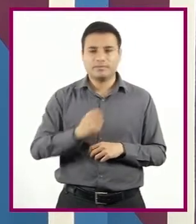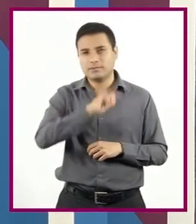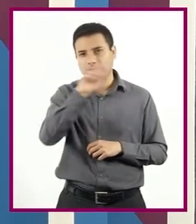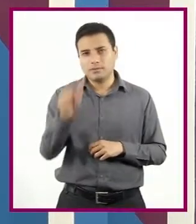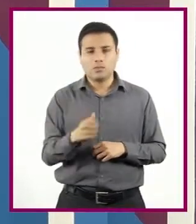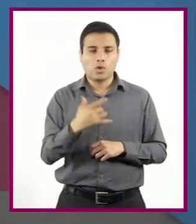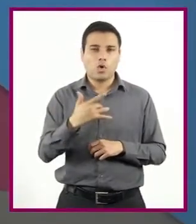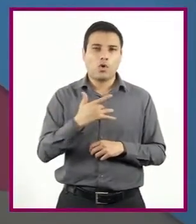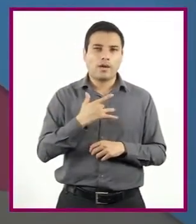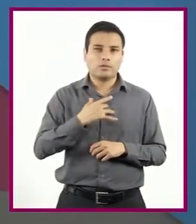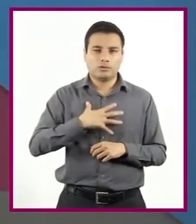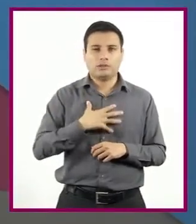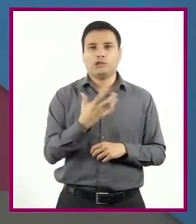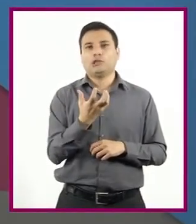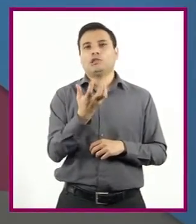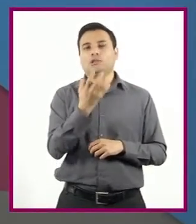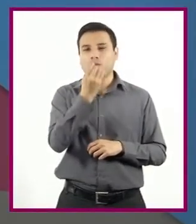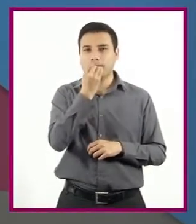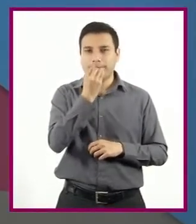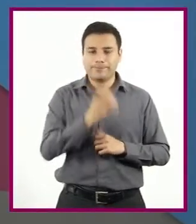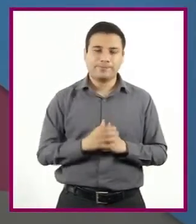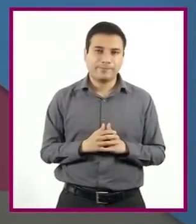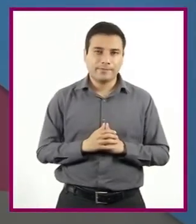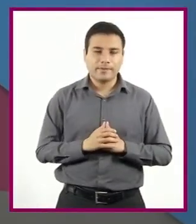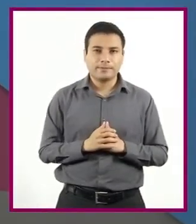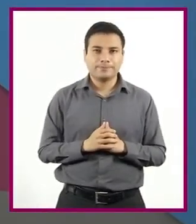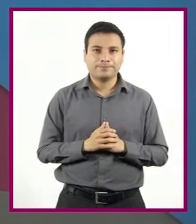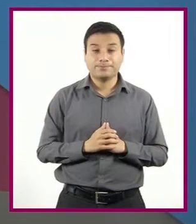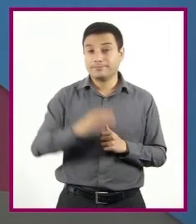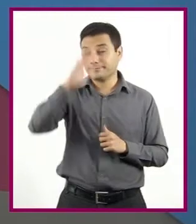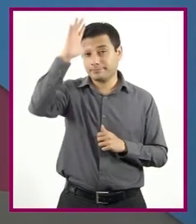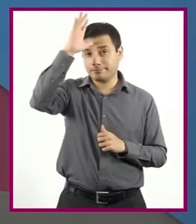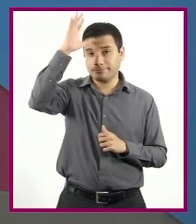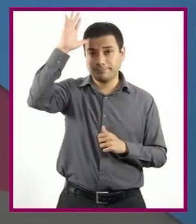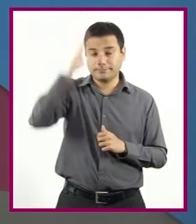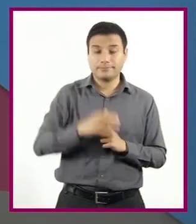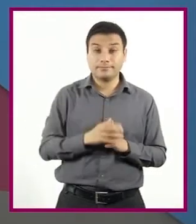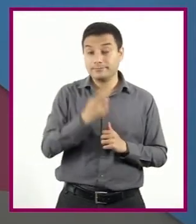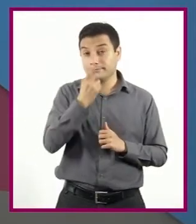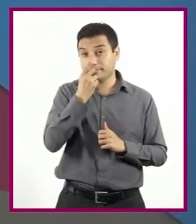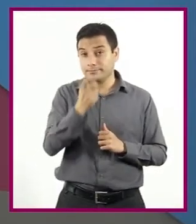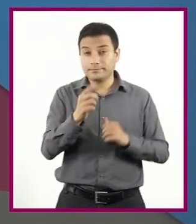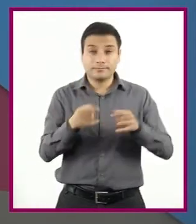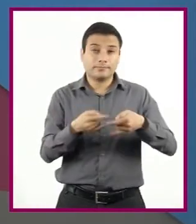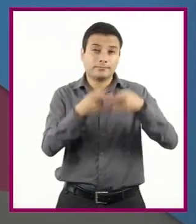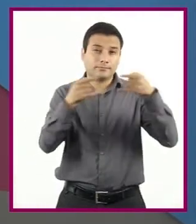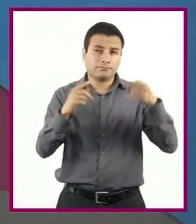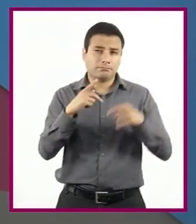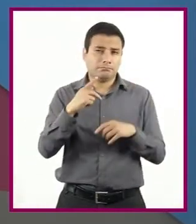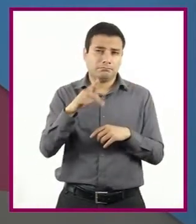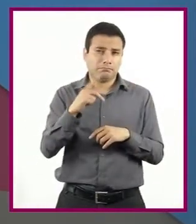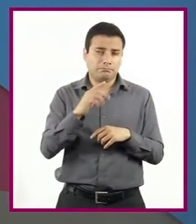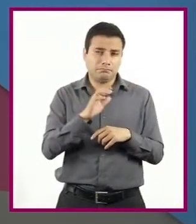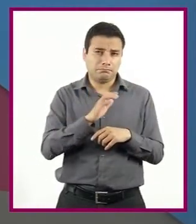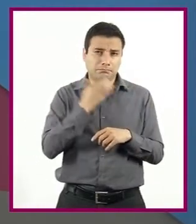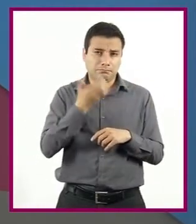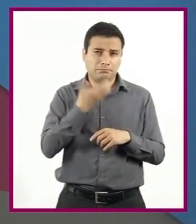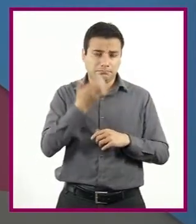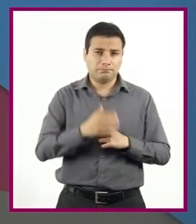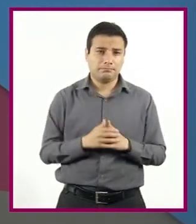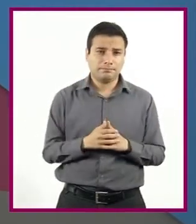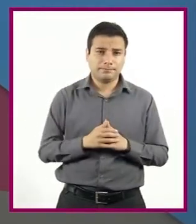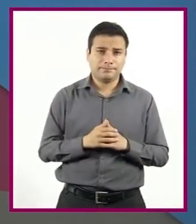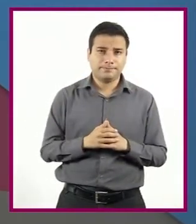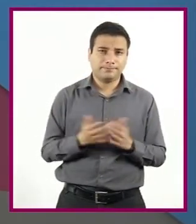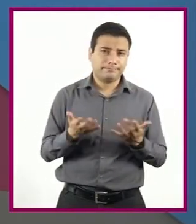sus corazones. Pero para los mexicas, los mitos no solo formaban parte de su cosmovisión, es decir,